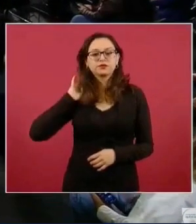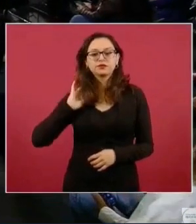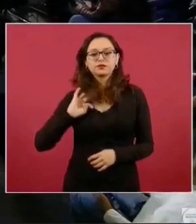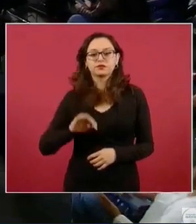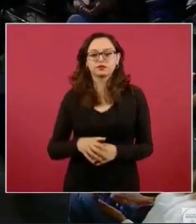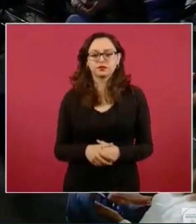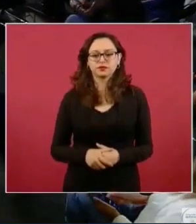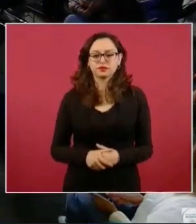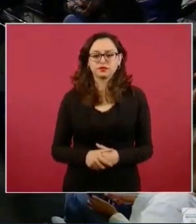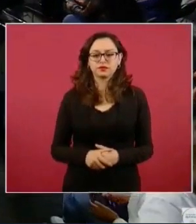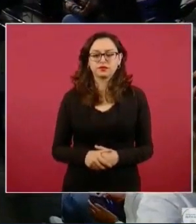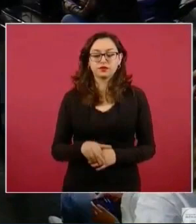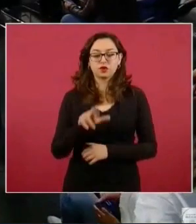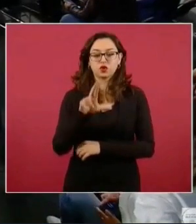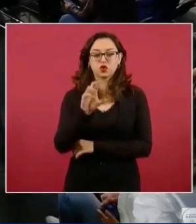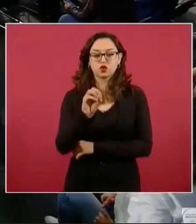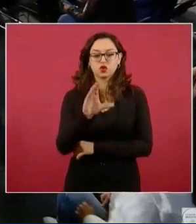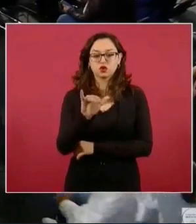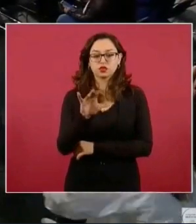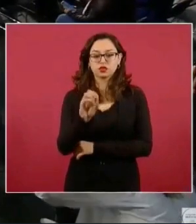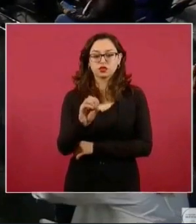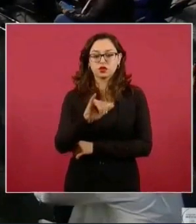Jardines.